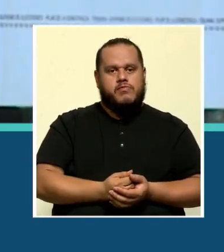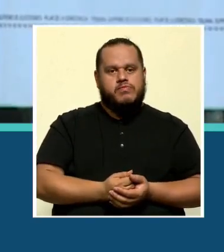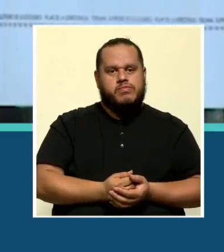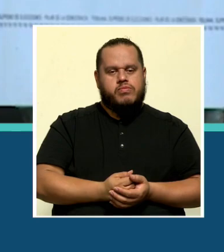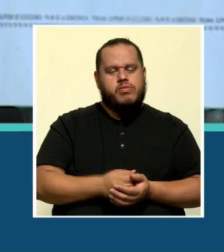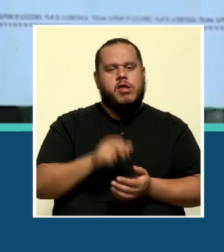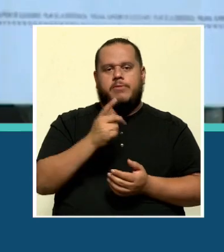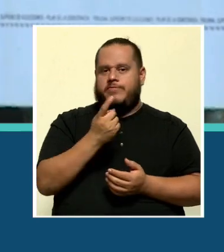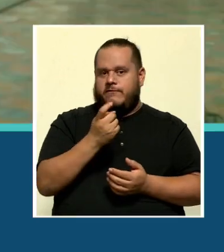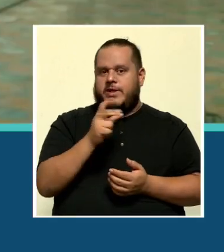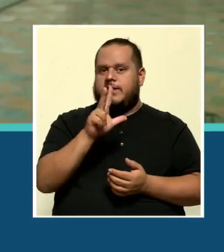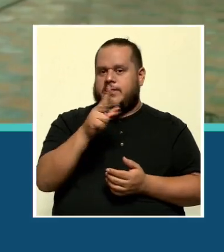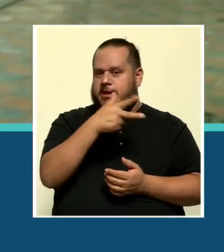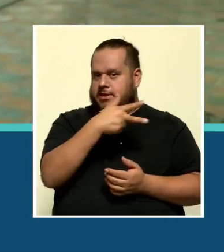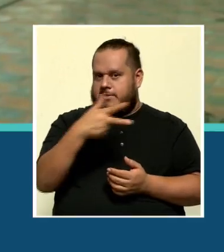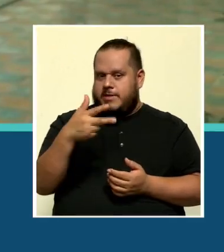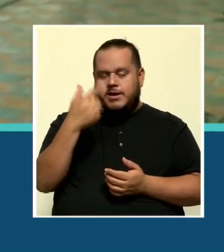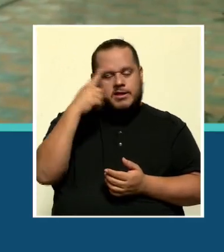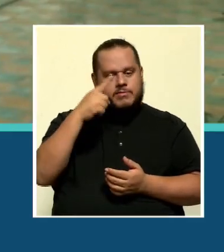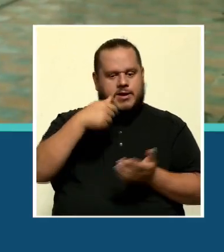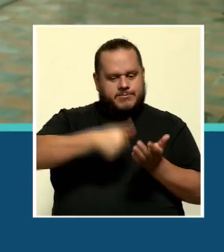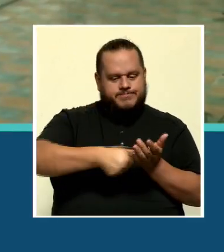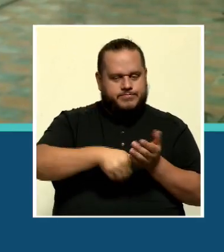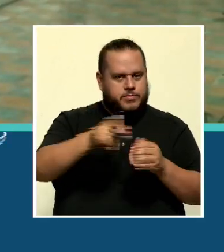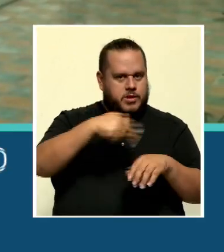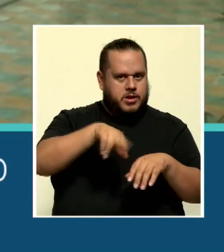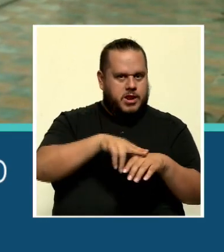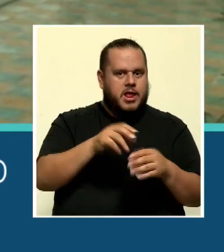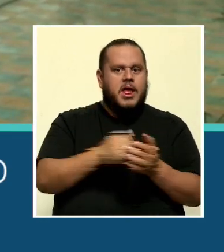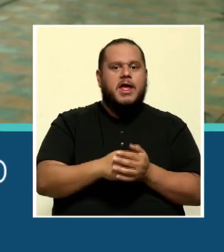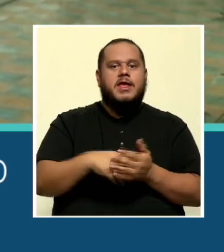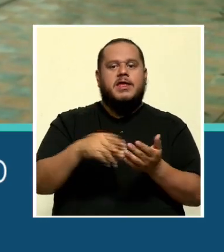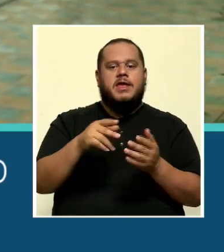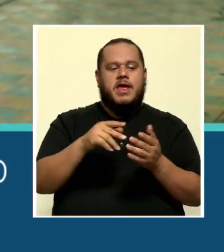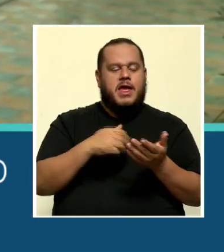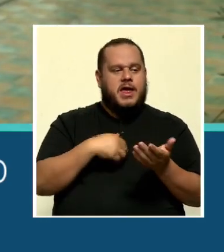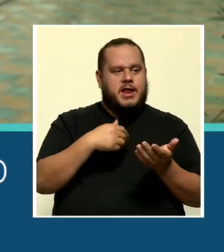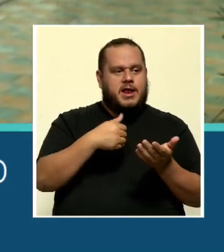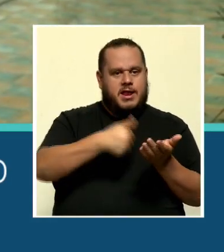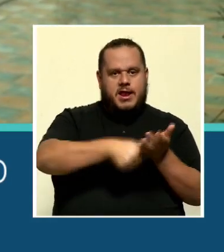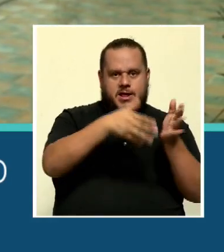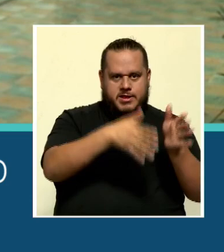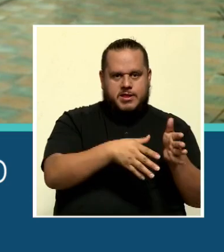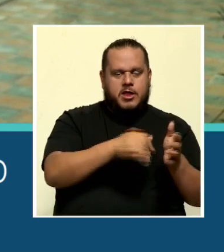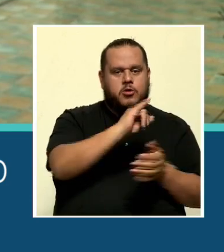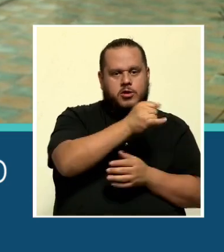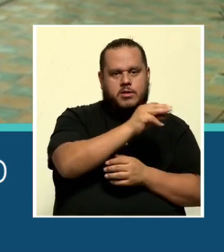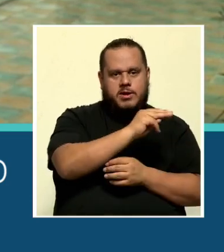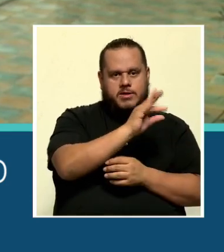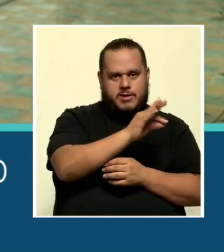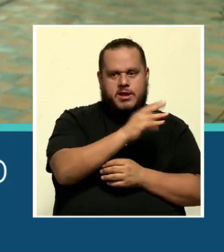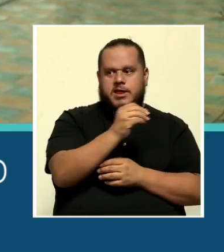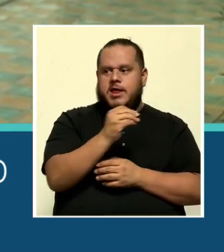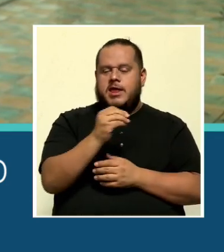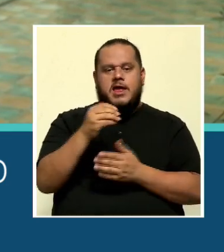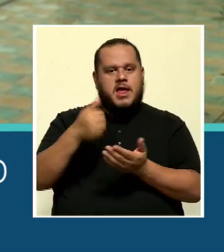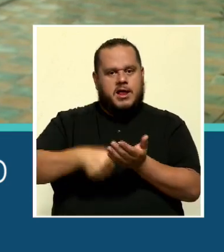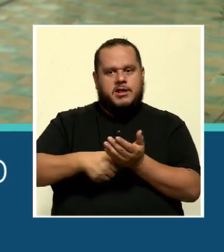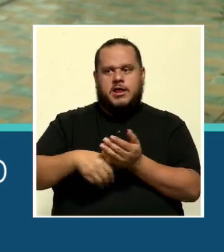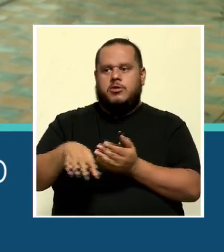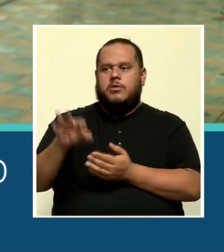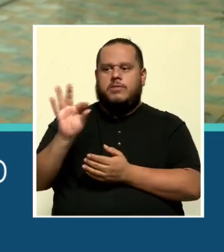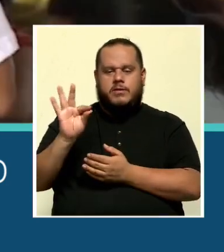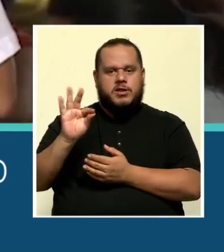A 3 semanas de las elecciones nacionales, el candidato del Partido de Liberación Nacional, José María Figueres, y el candidato de Nueva República,